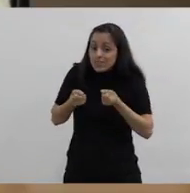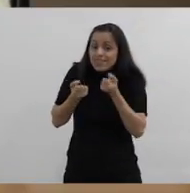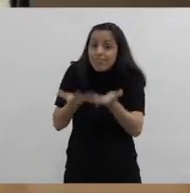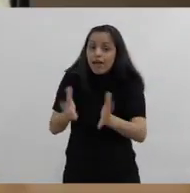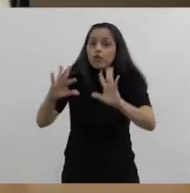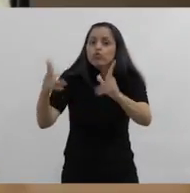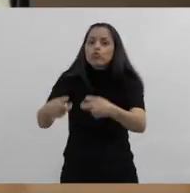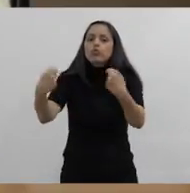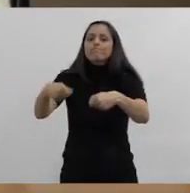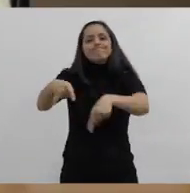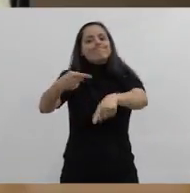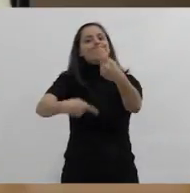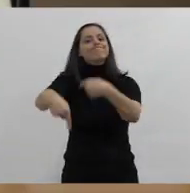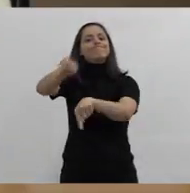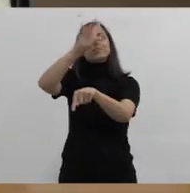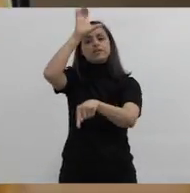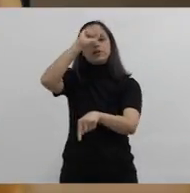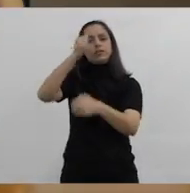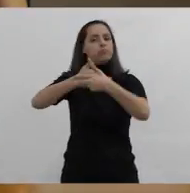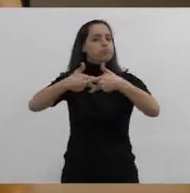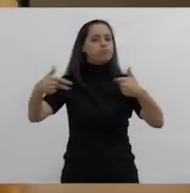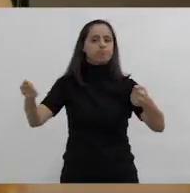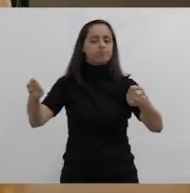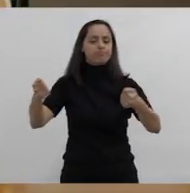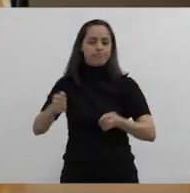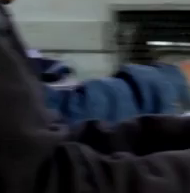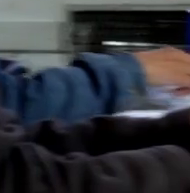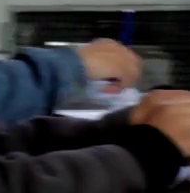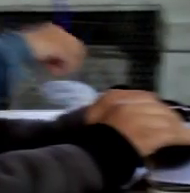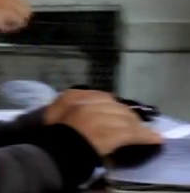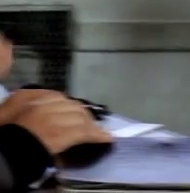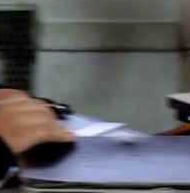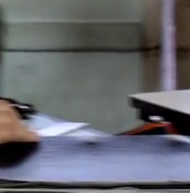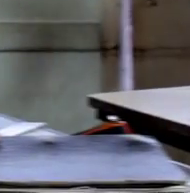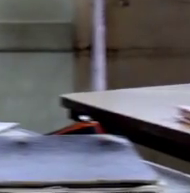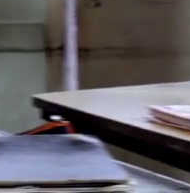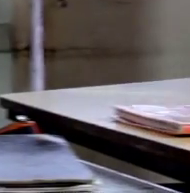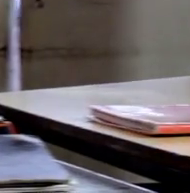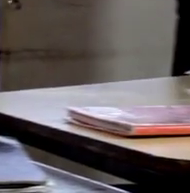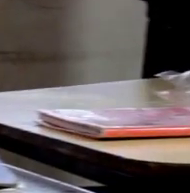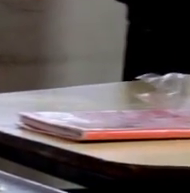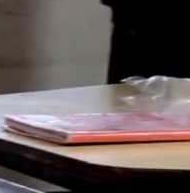sea necesario para que ese alumno aprenda todas aquellas cosas que pueda aprender.